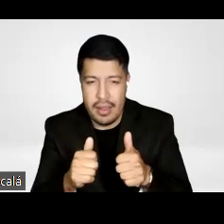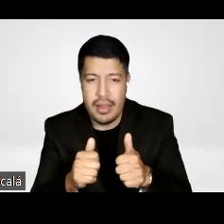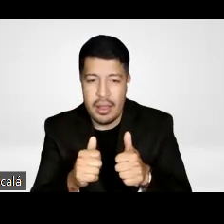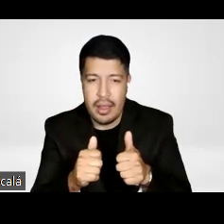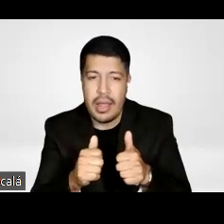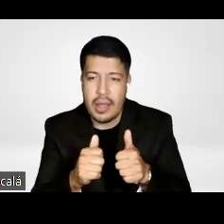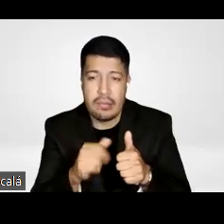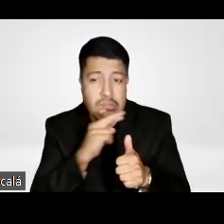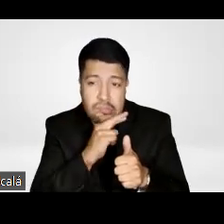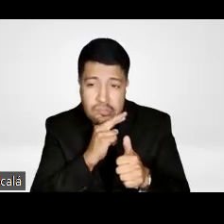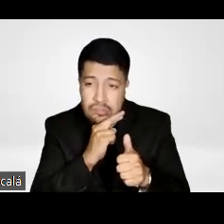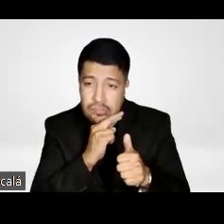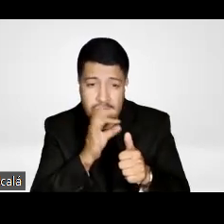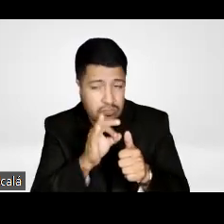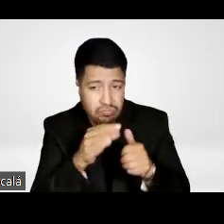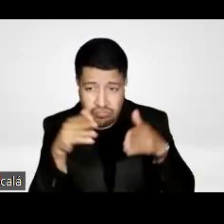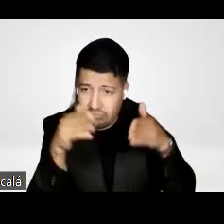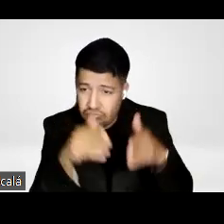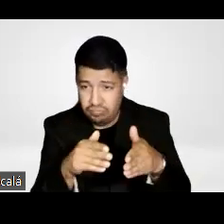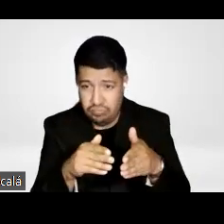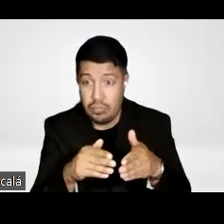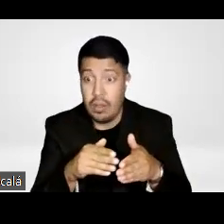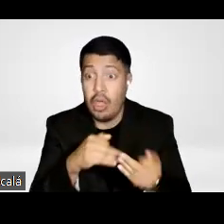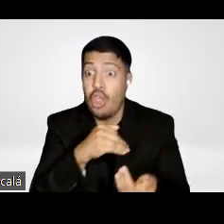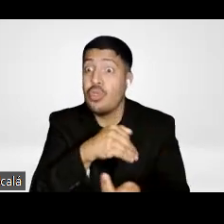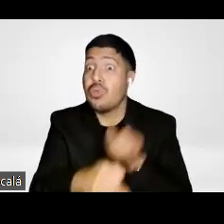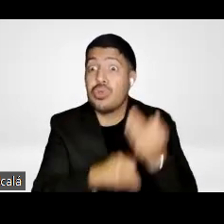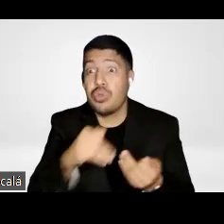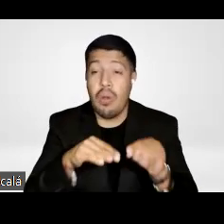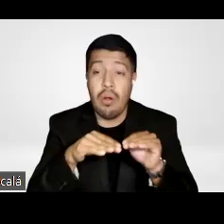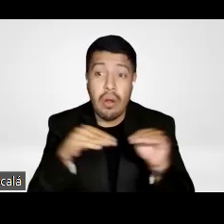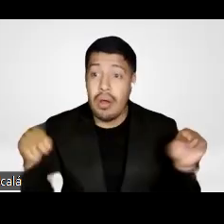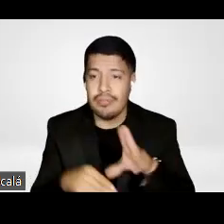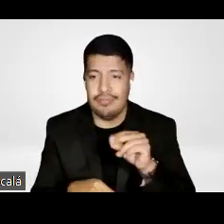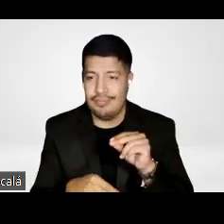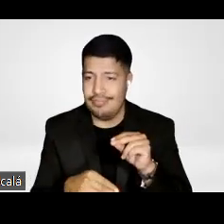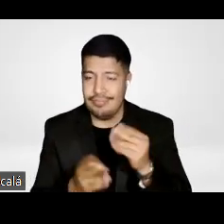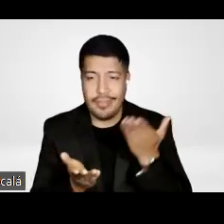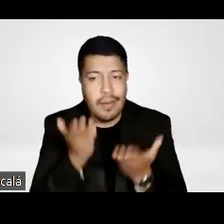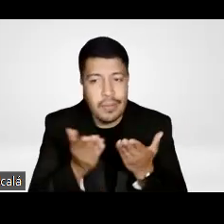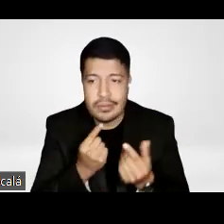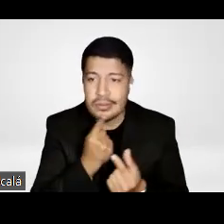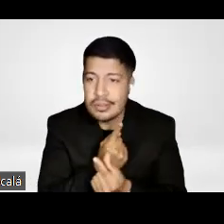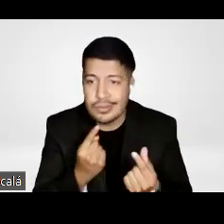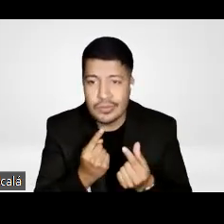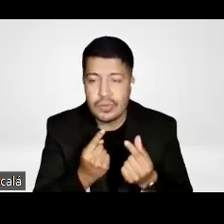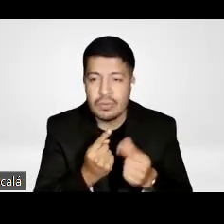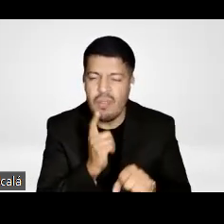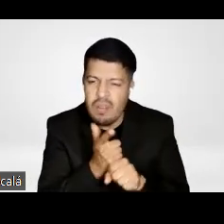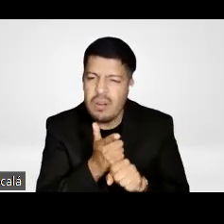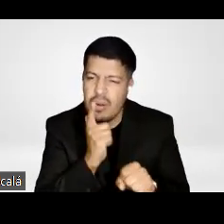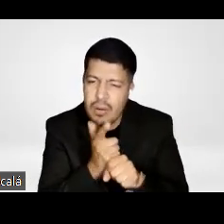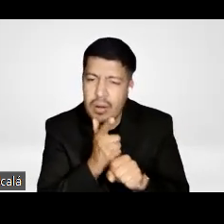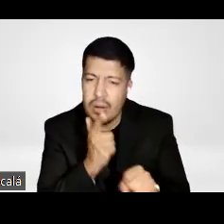y personalizada, para que no demos la misma intervención a todos los niños, sino en base a lo que cada niño va mostrando